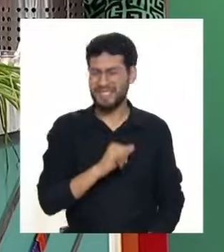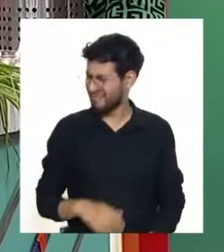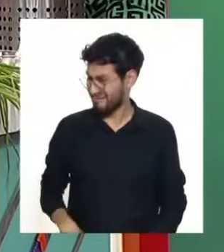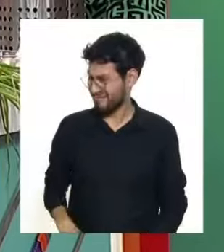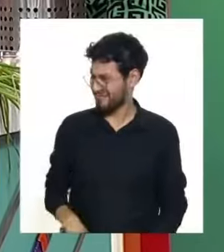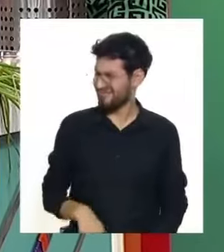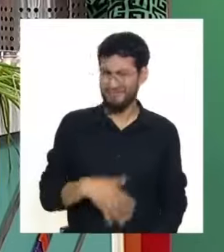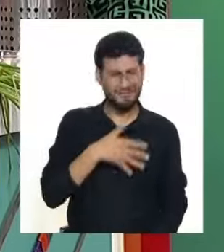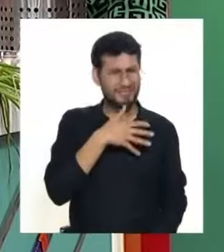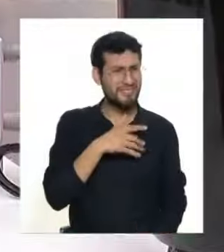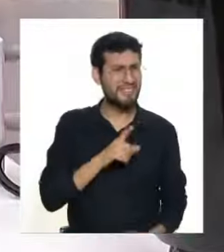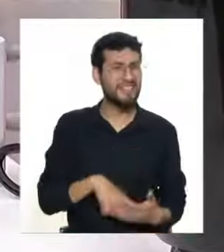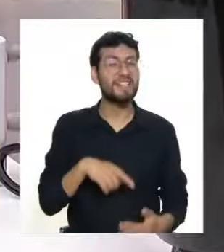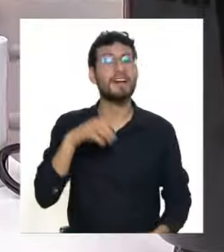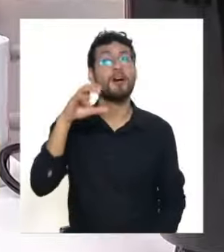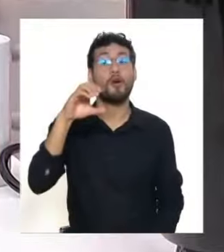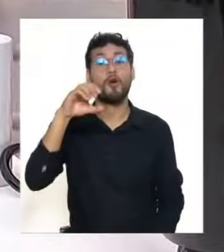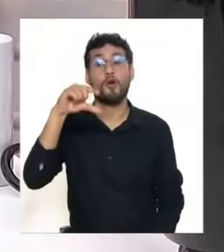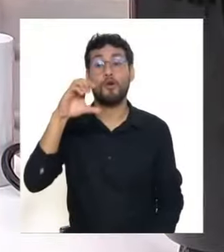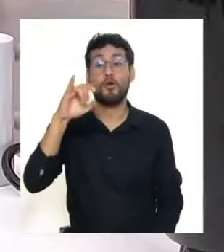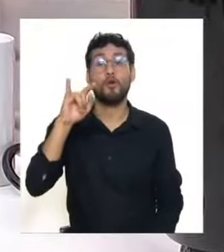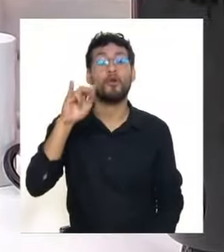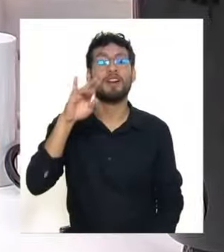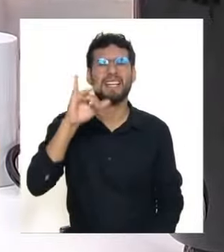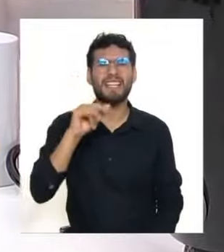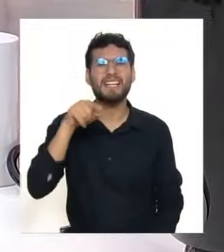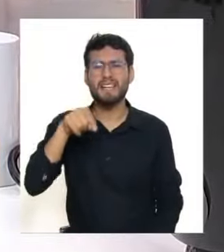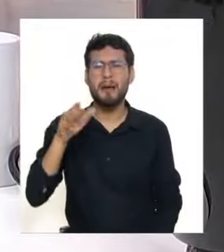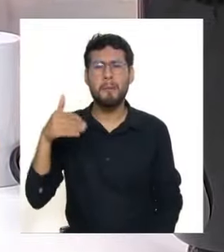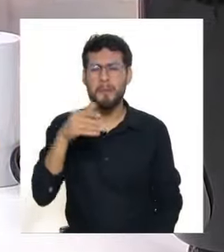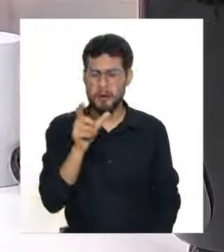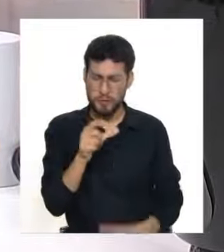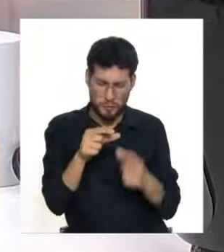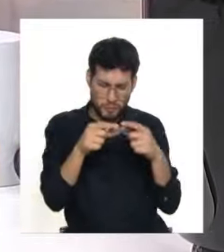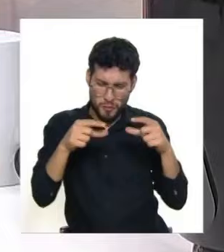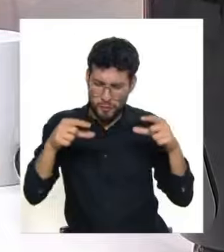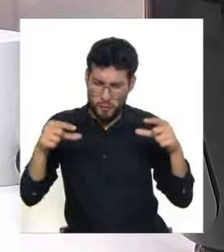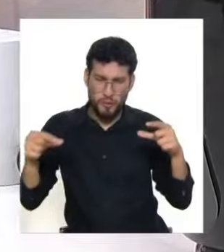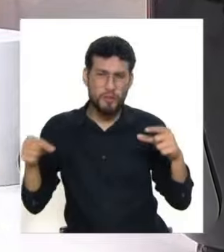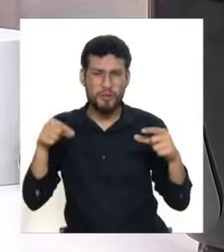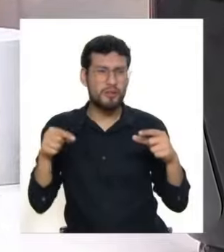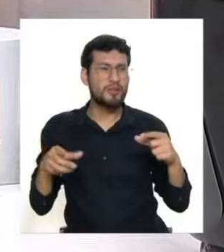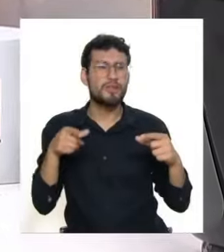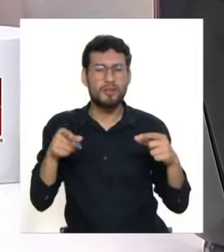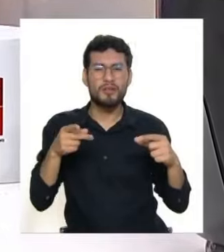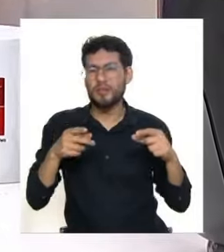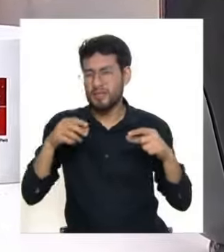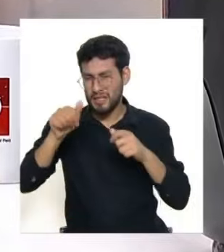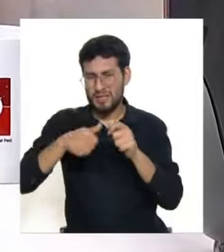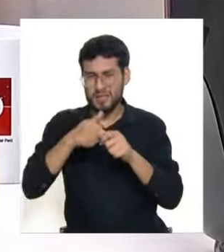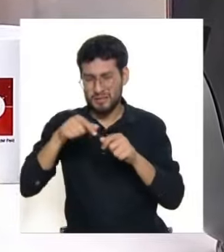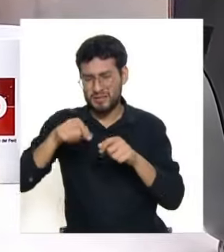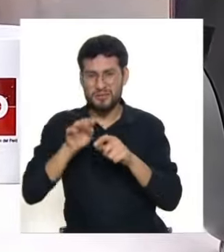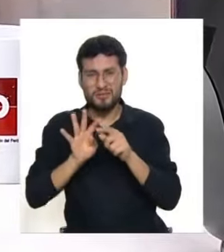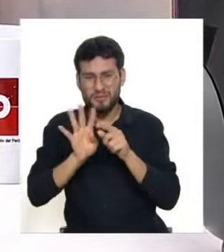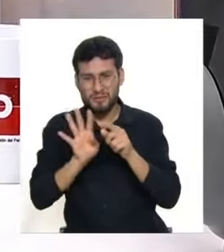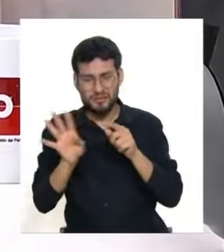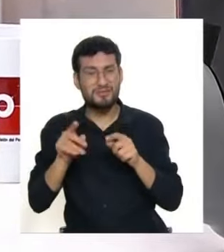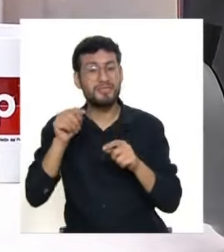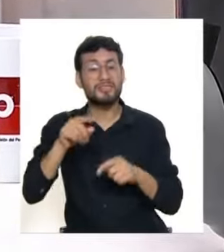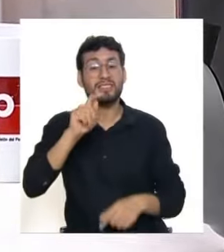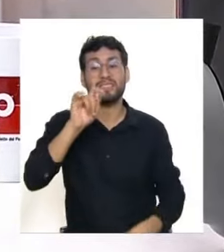Bujurki. ¿Qué es ese plato? El Bujurki es un pescadito muy lindo, muy hermoso, que tiene un ojito en la parte de atrás que las escama. ¿Ya? Y